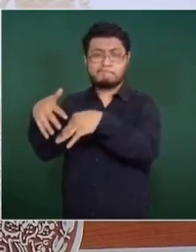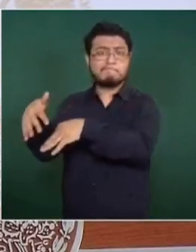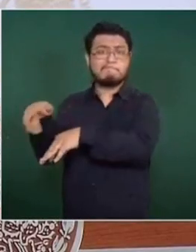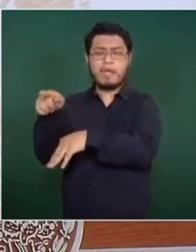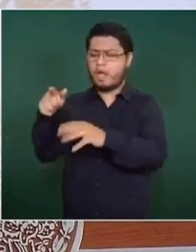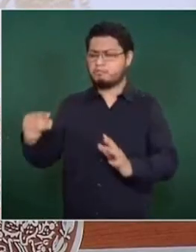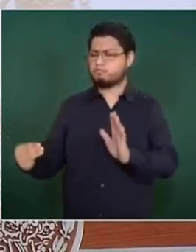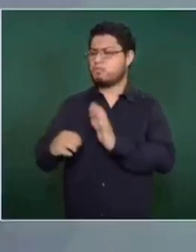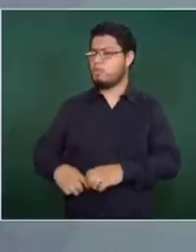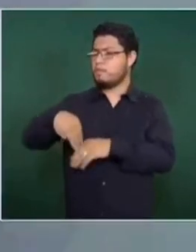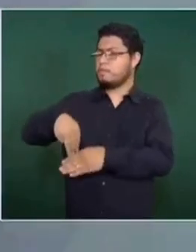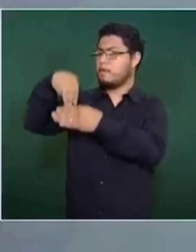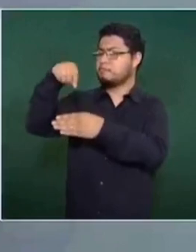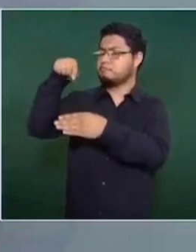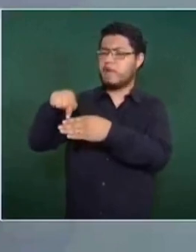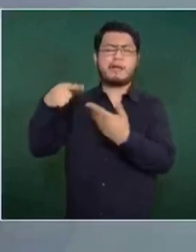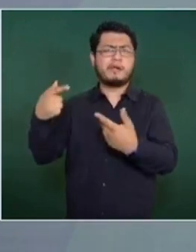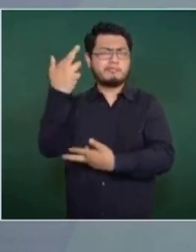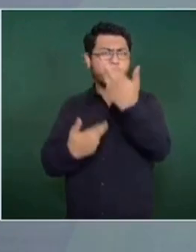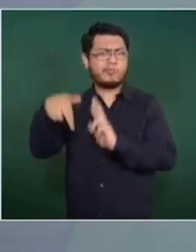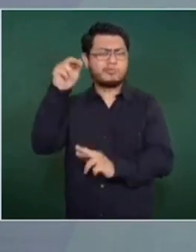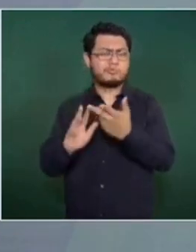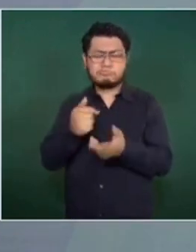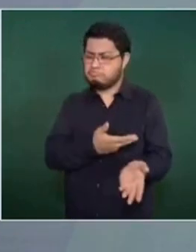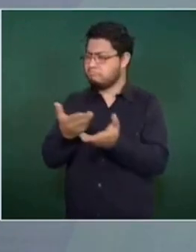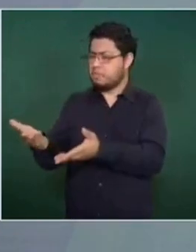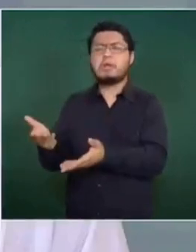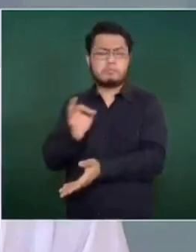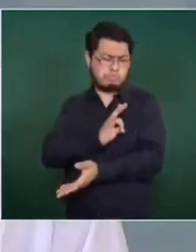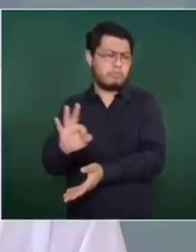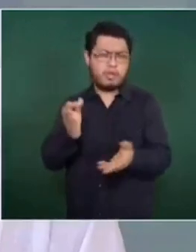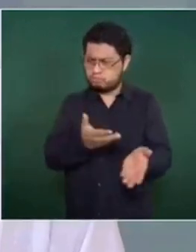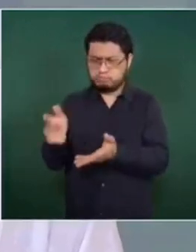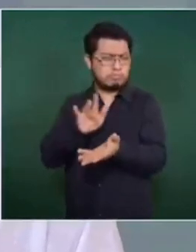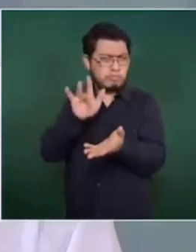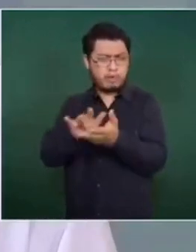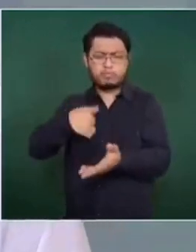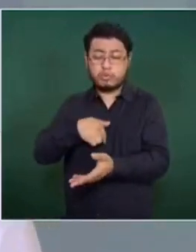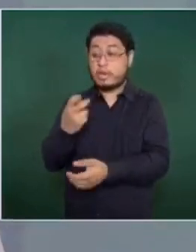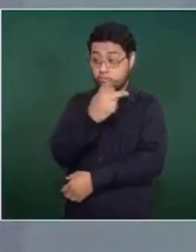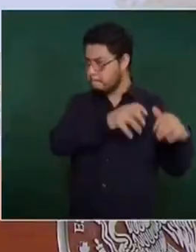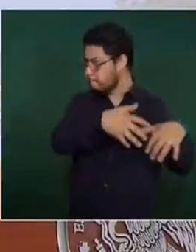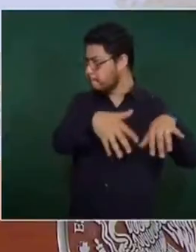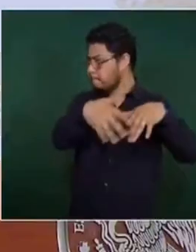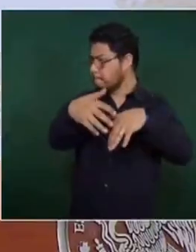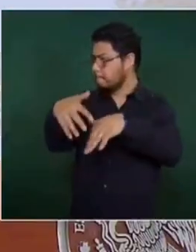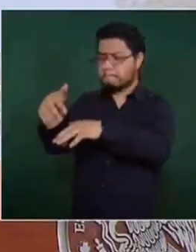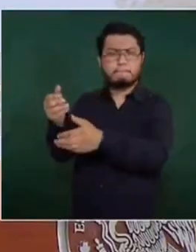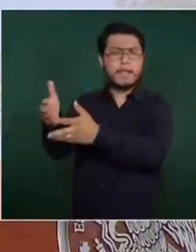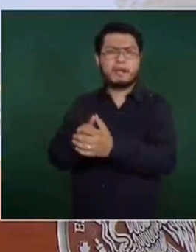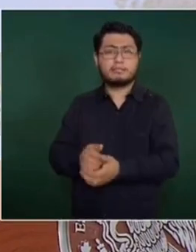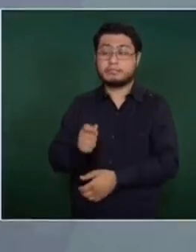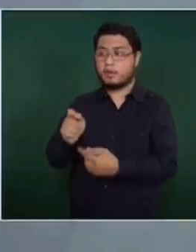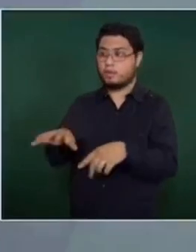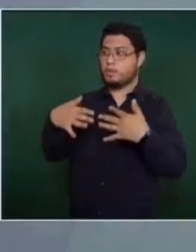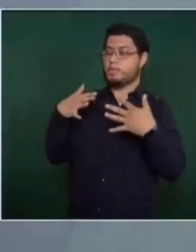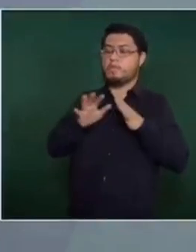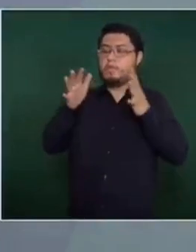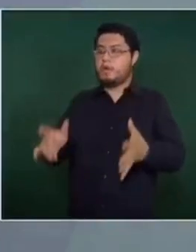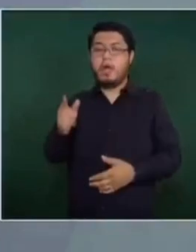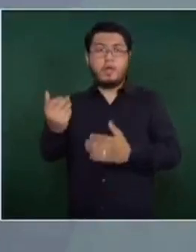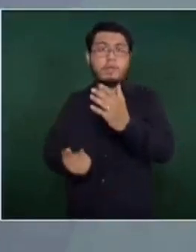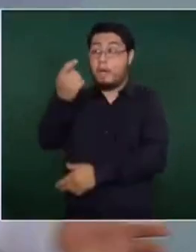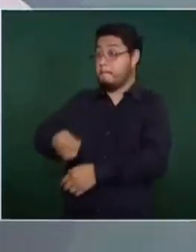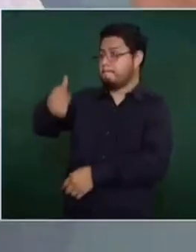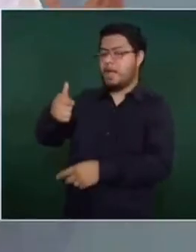a la Revolución, ahí se van a dar también todas las facilidades. Es un derecho. No es ninguna novedad que Woldenberg sea el